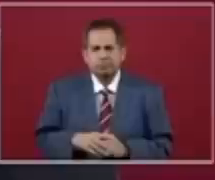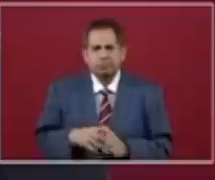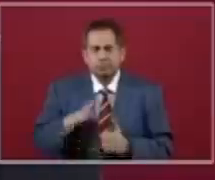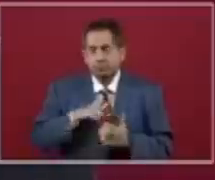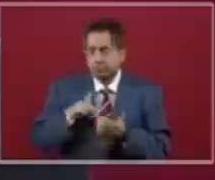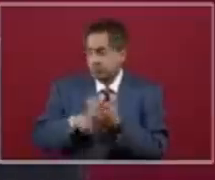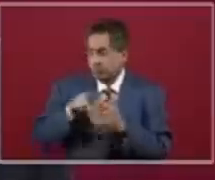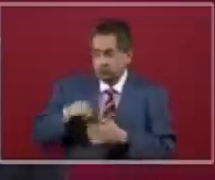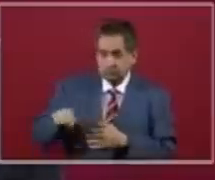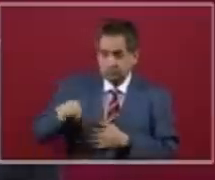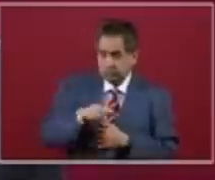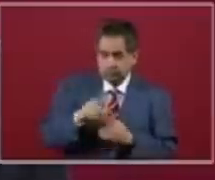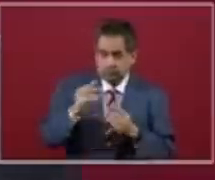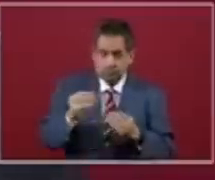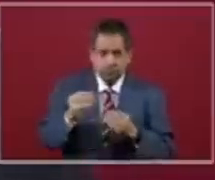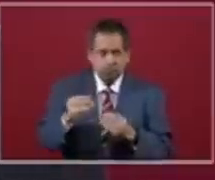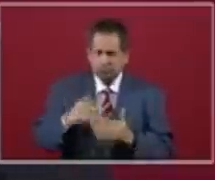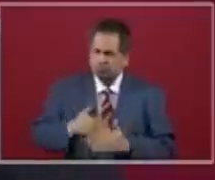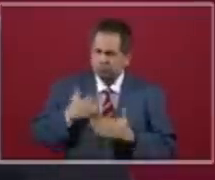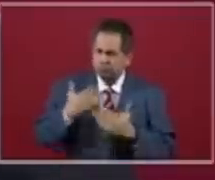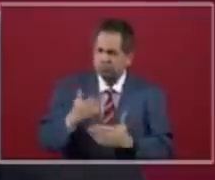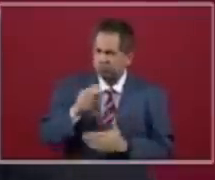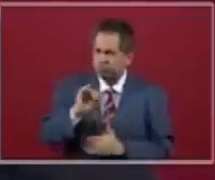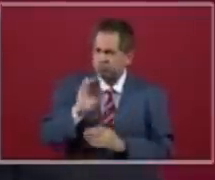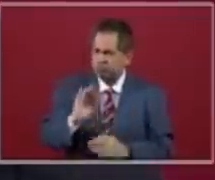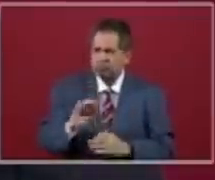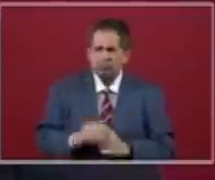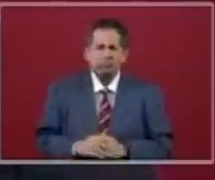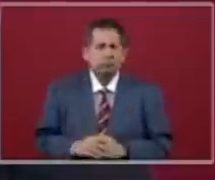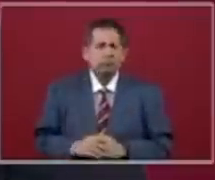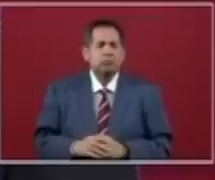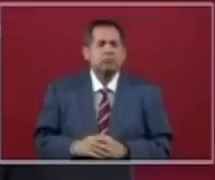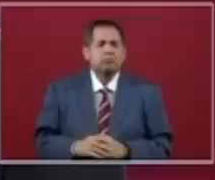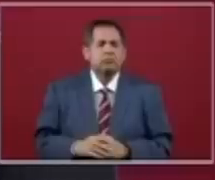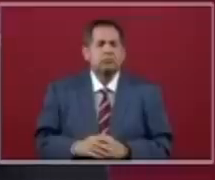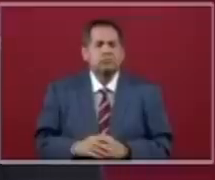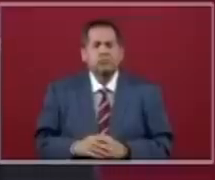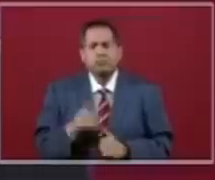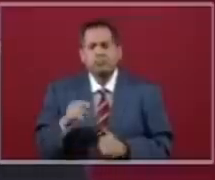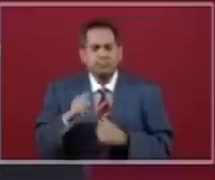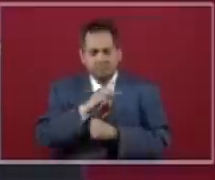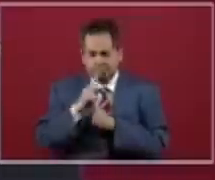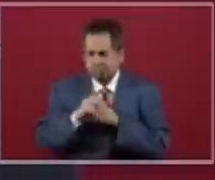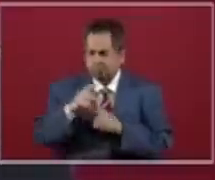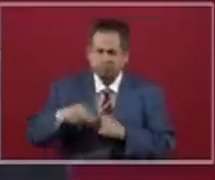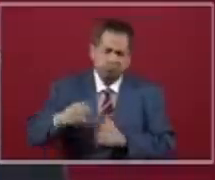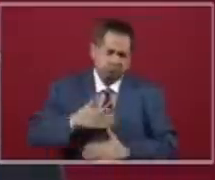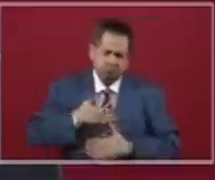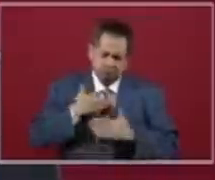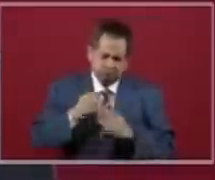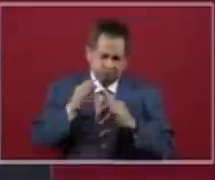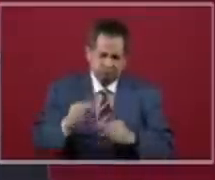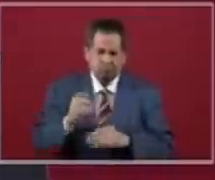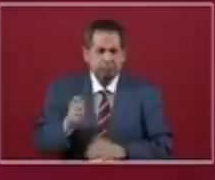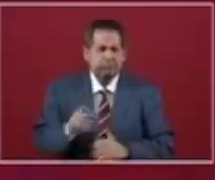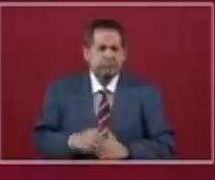mucha confianza en el país. ¿Sí?